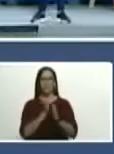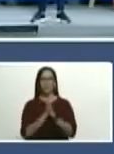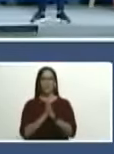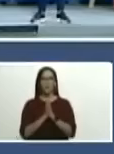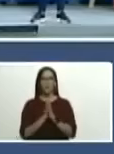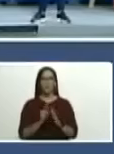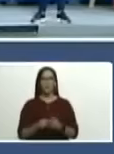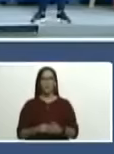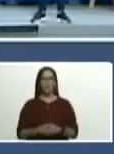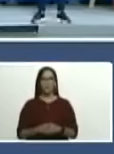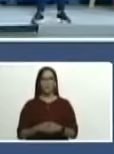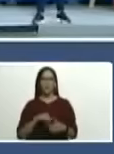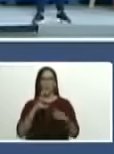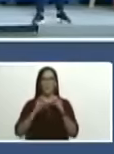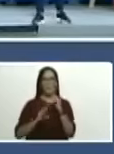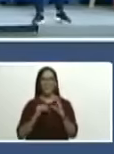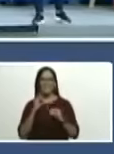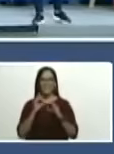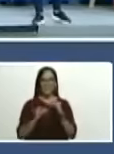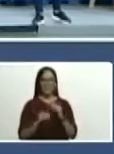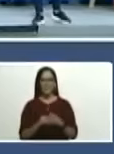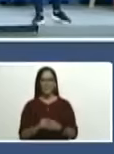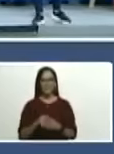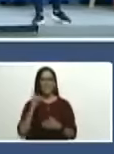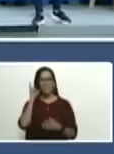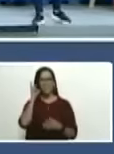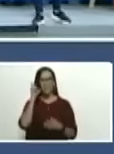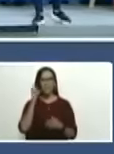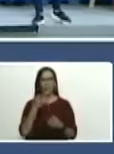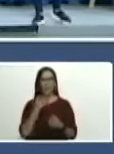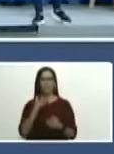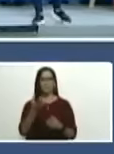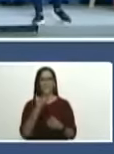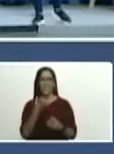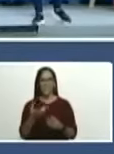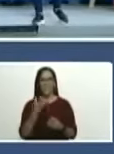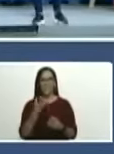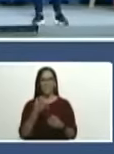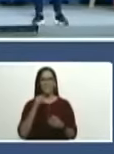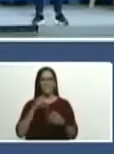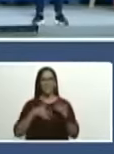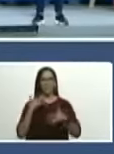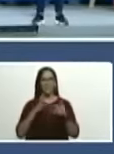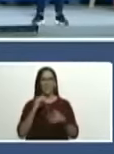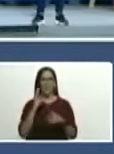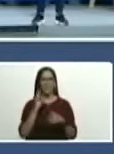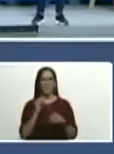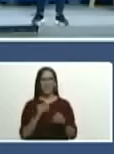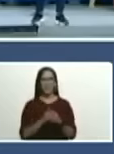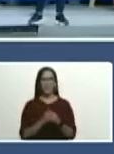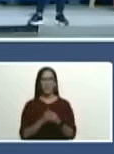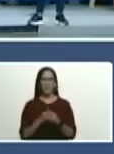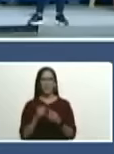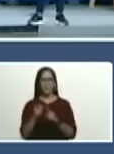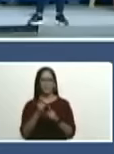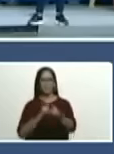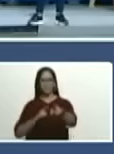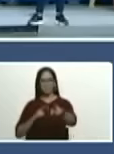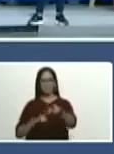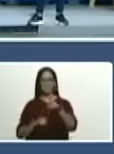favor. Conversadito, Alejandra. Que se oye como un eco y siento que estoy hablando como retrasado.